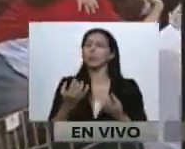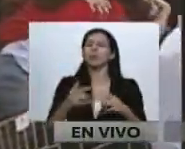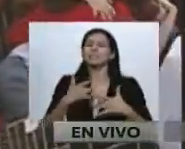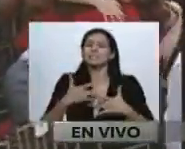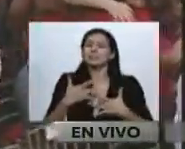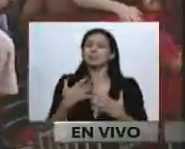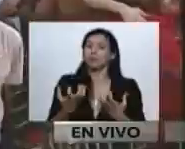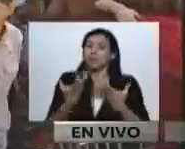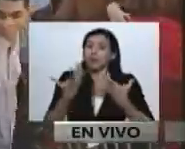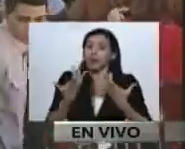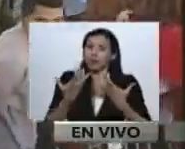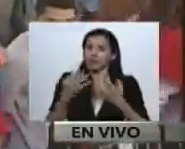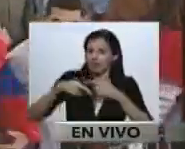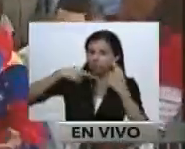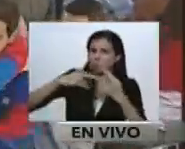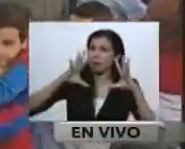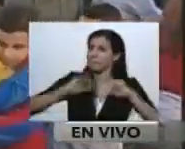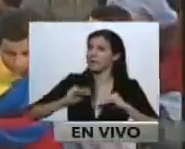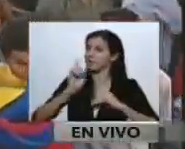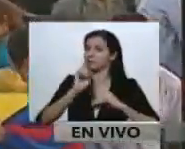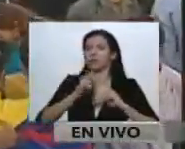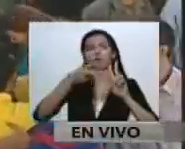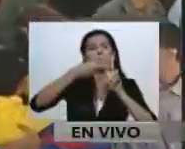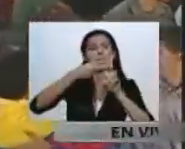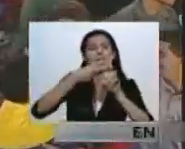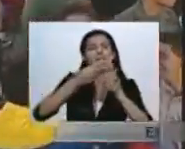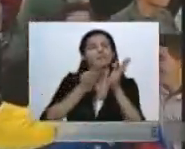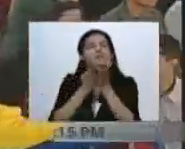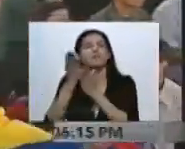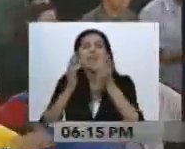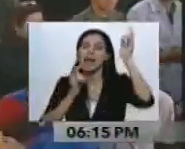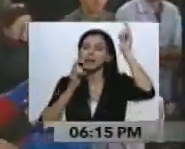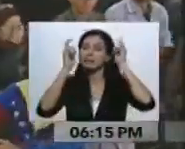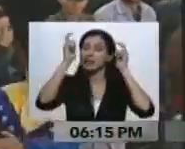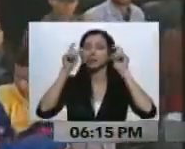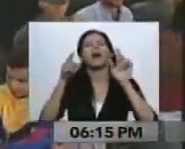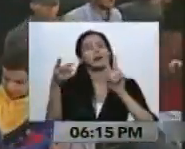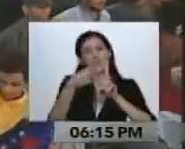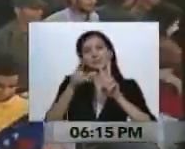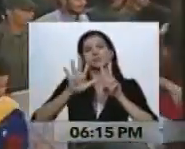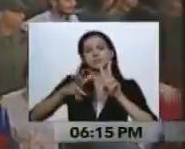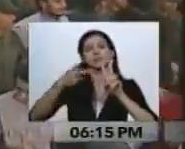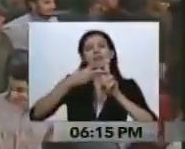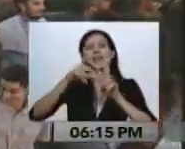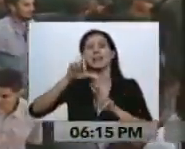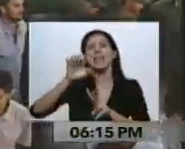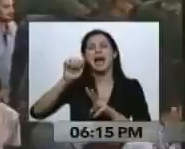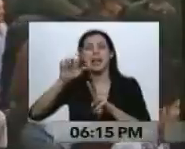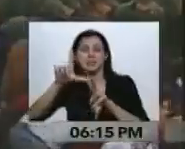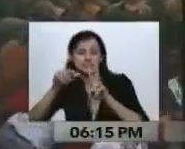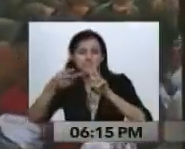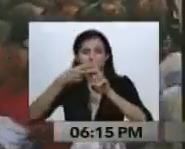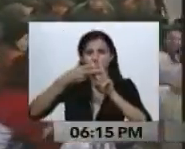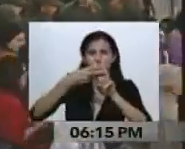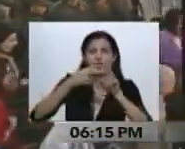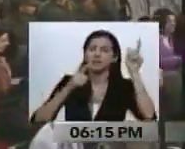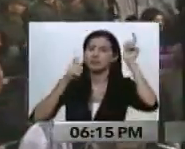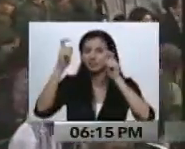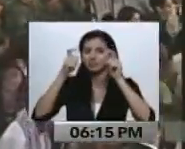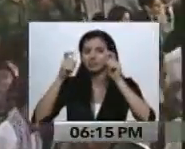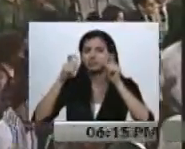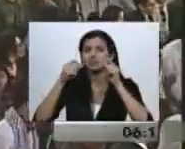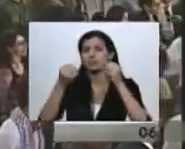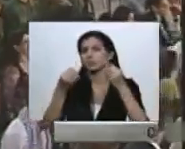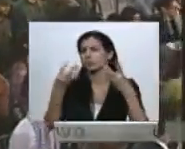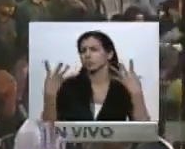no se apague. Numeral, leales a Chávez, es la etiqueta que a esta hora también se materializa en una gran